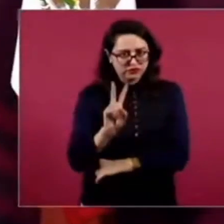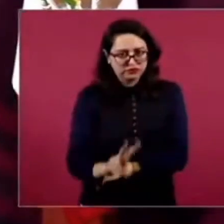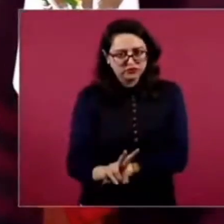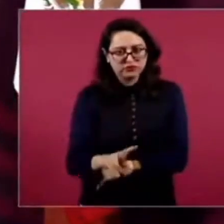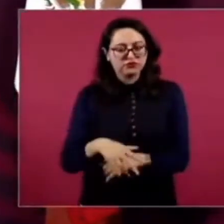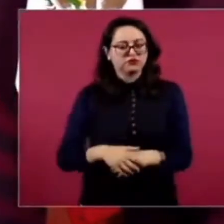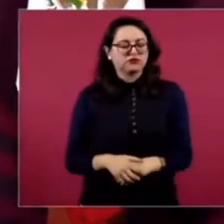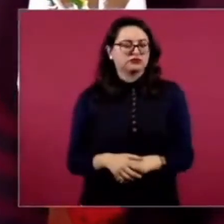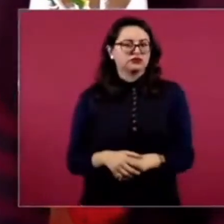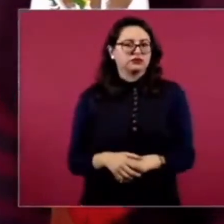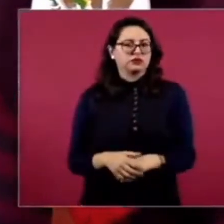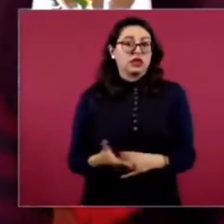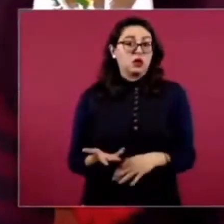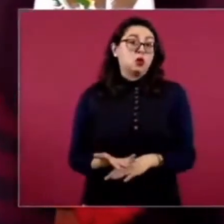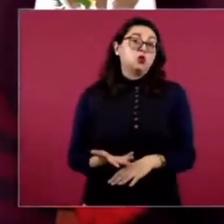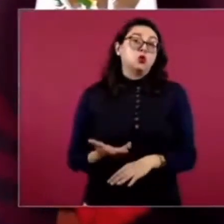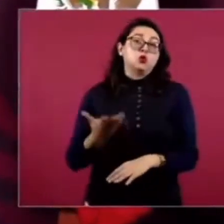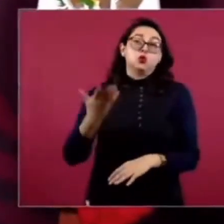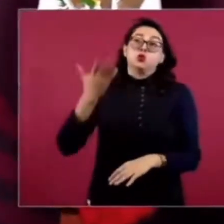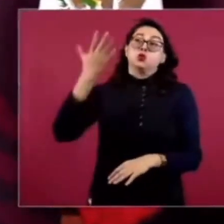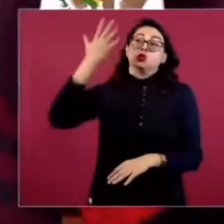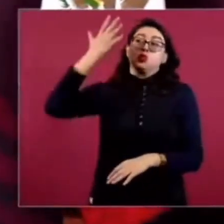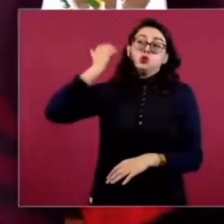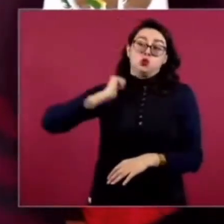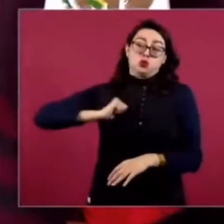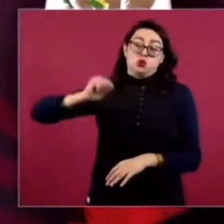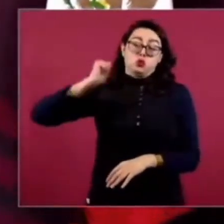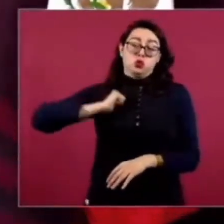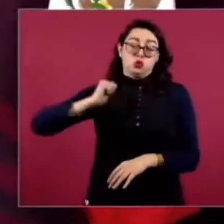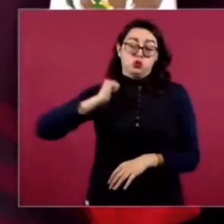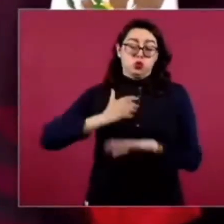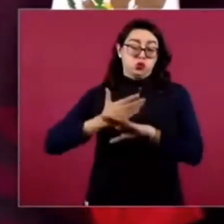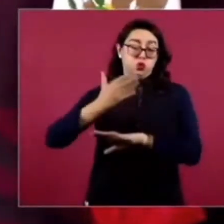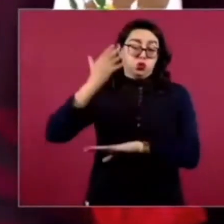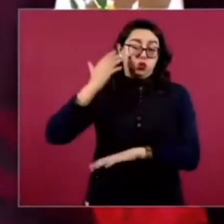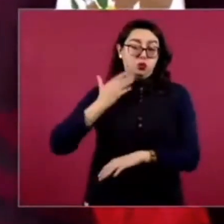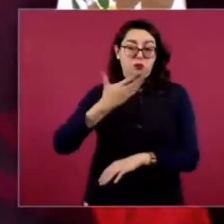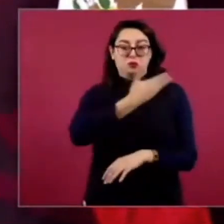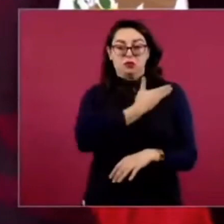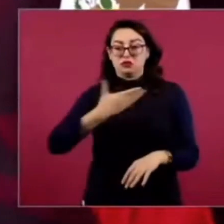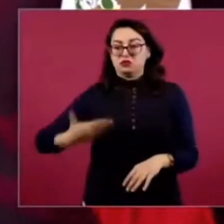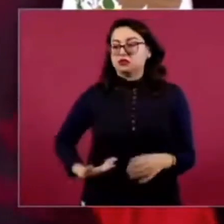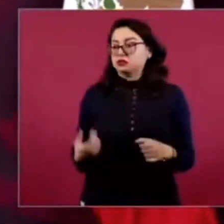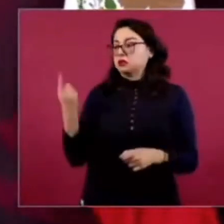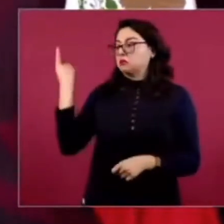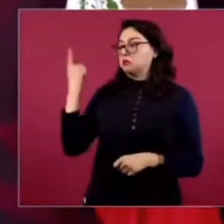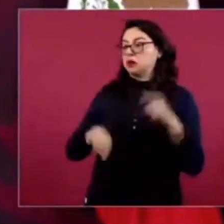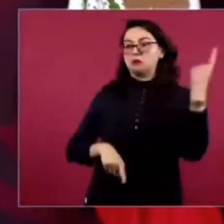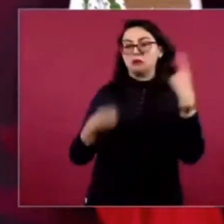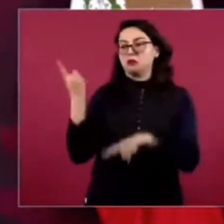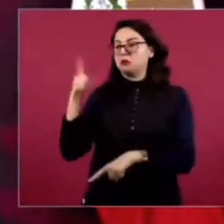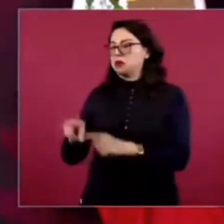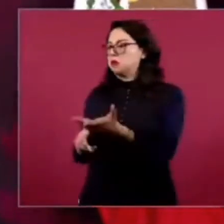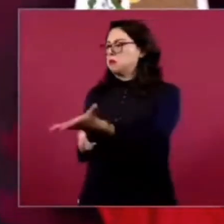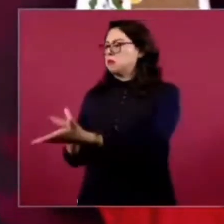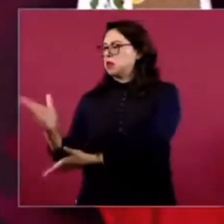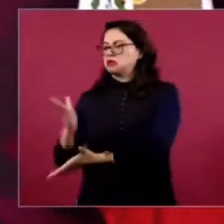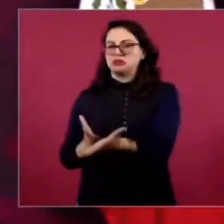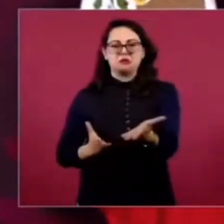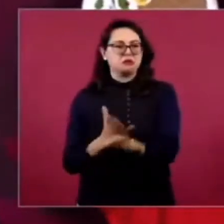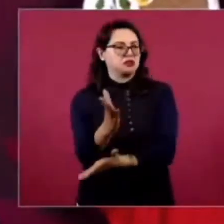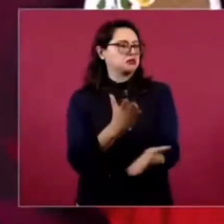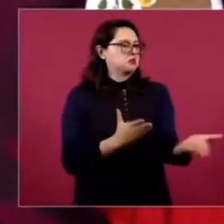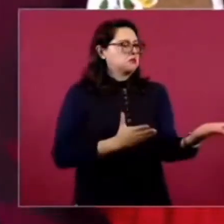fueron décadas, siglos, de que el poder de los poderes era el ejecutivo, era el presidente.